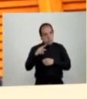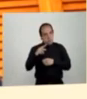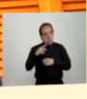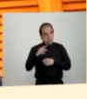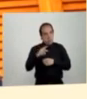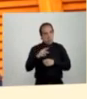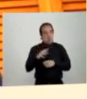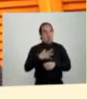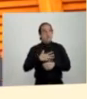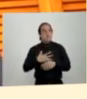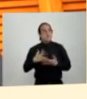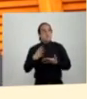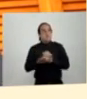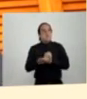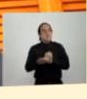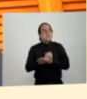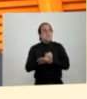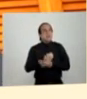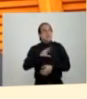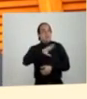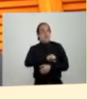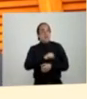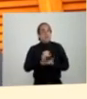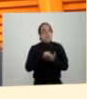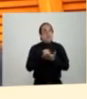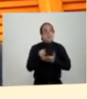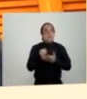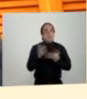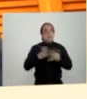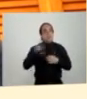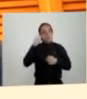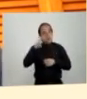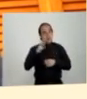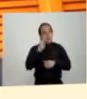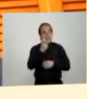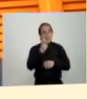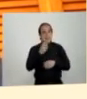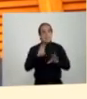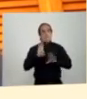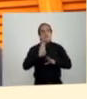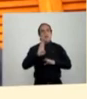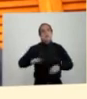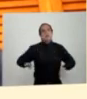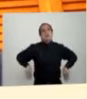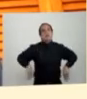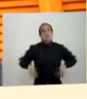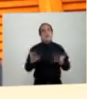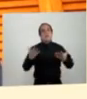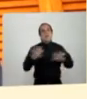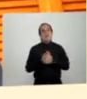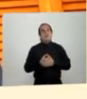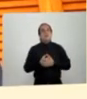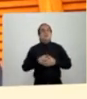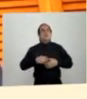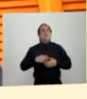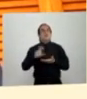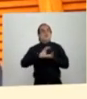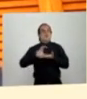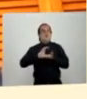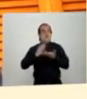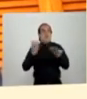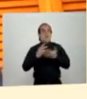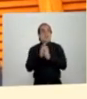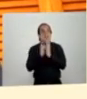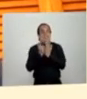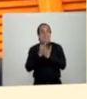hacerlo peruano. Es un acto de cobardía de tu parte, el no hacerlo colombiano y el hacerlo peruano, ¿no?